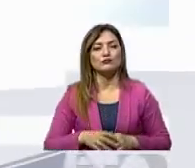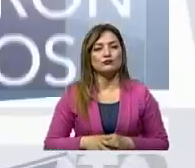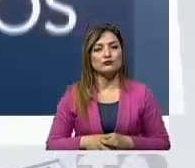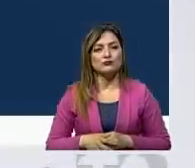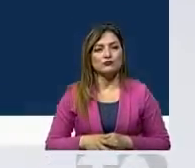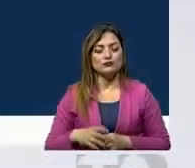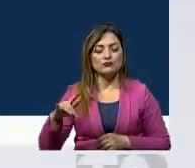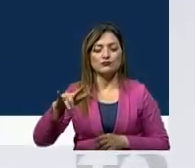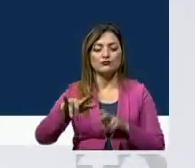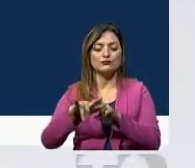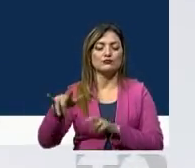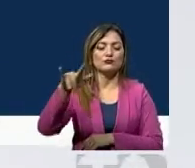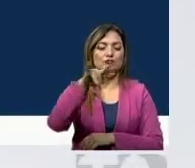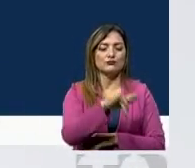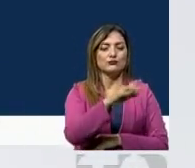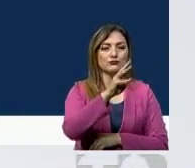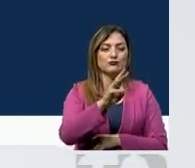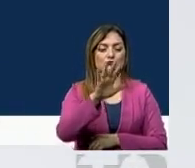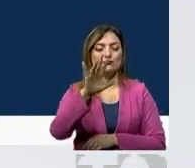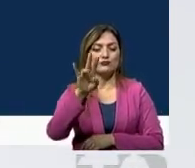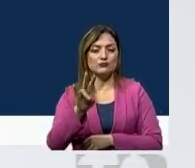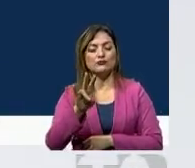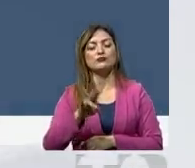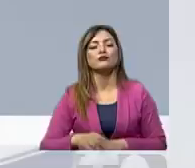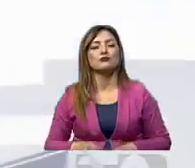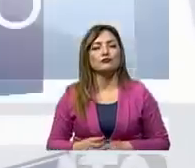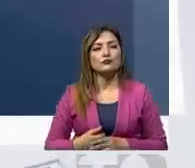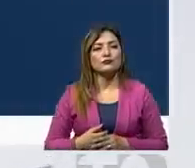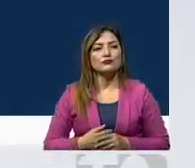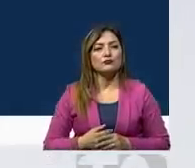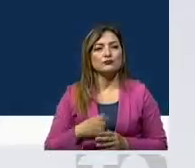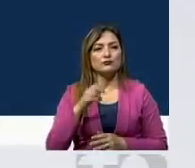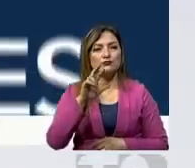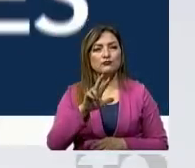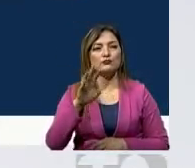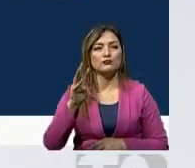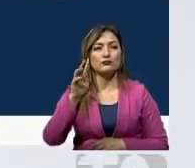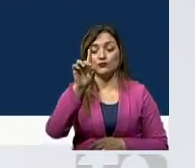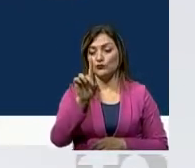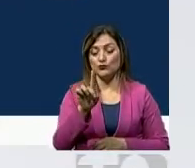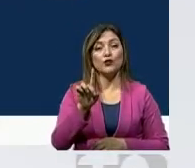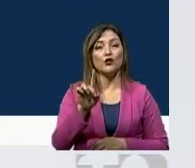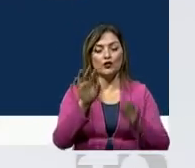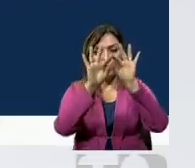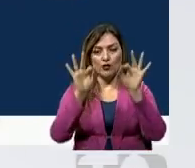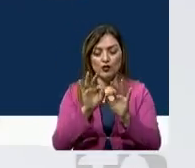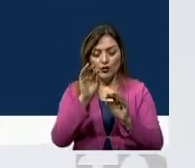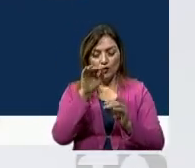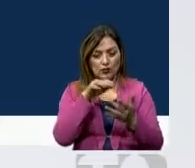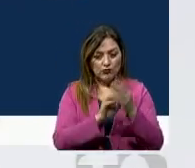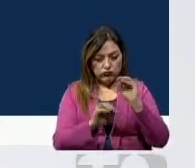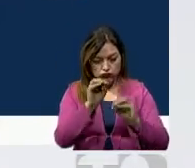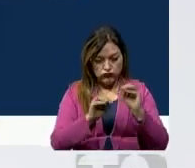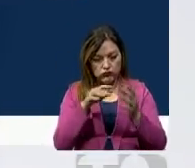vuelos humanitarios retornaron 657 compatriotas, pero solo 361 han llenado el formulario para continuar con